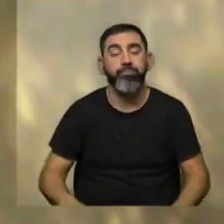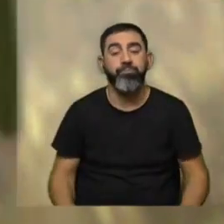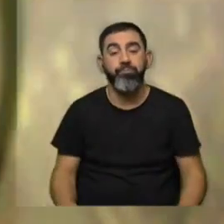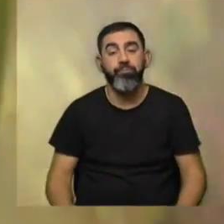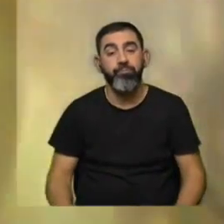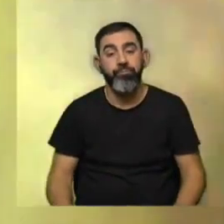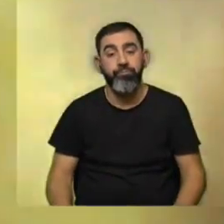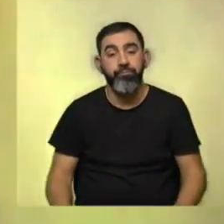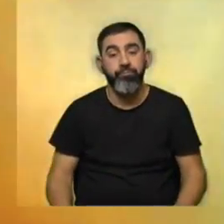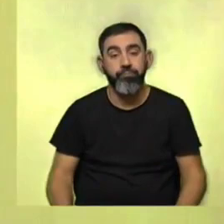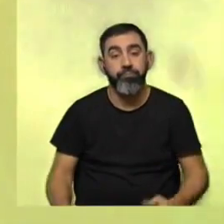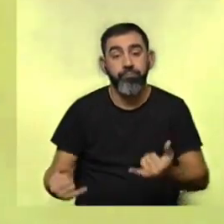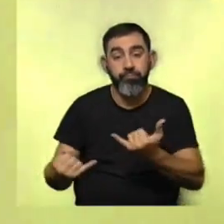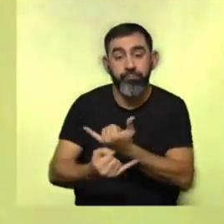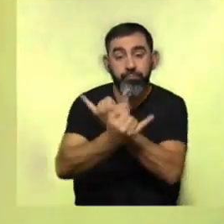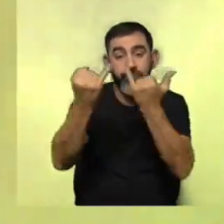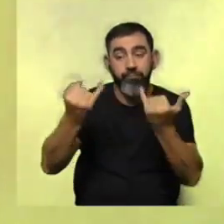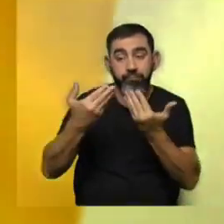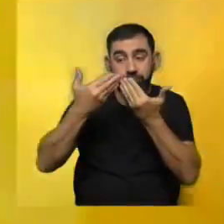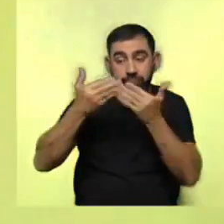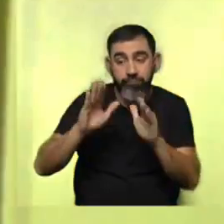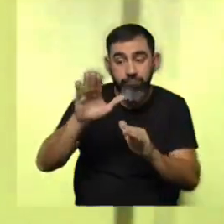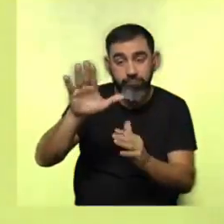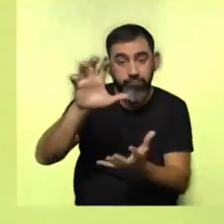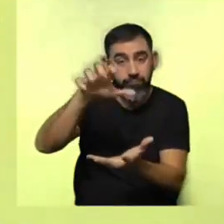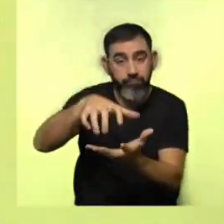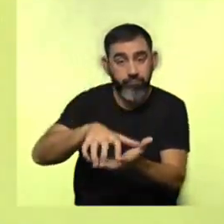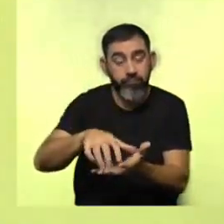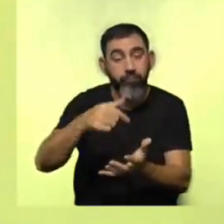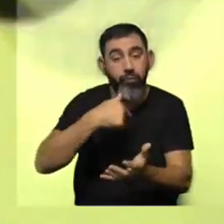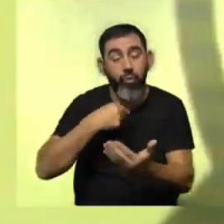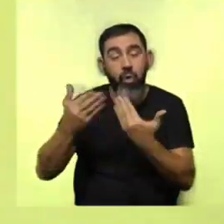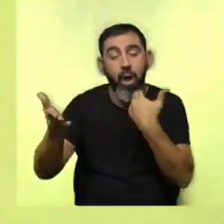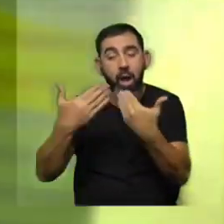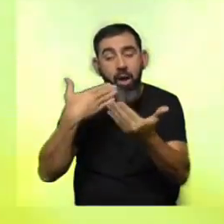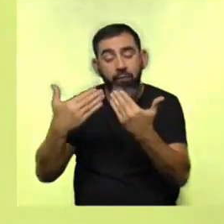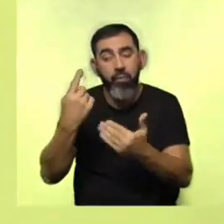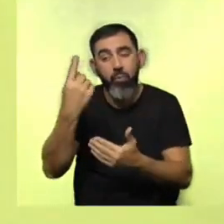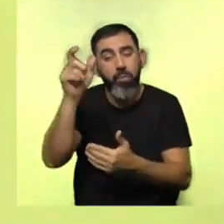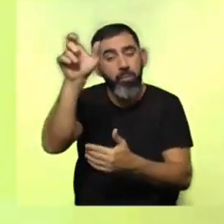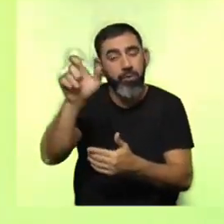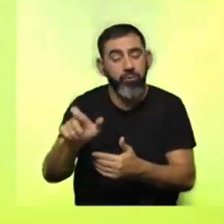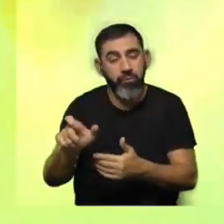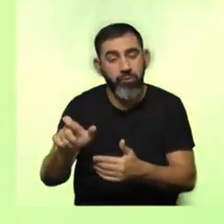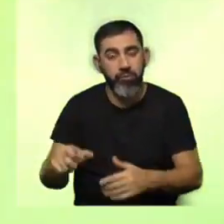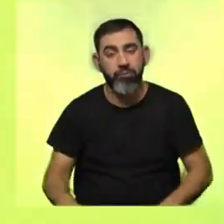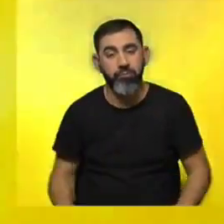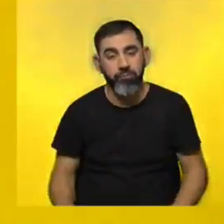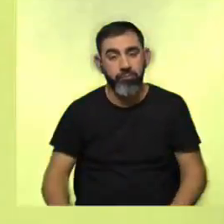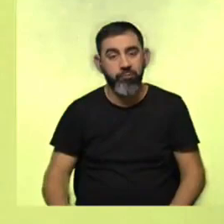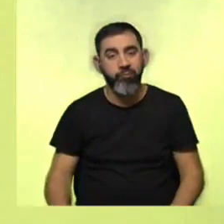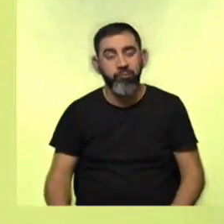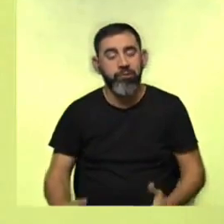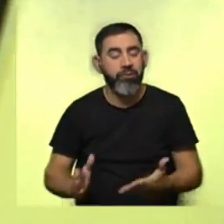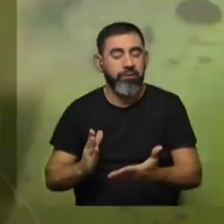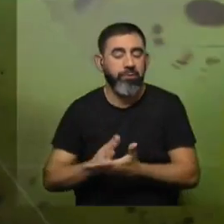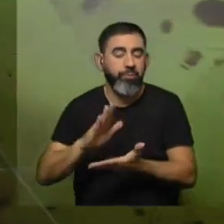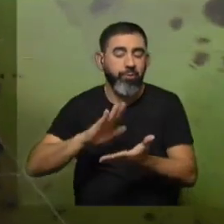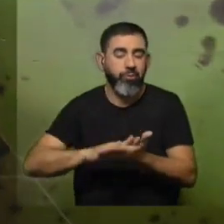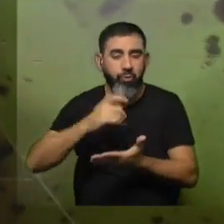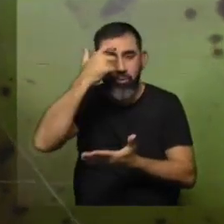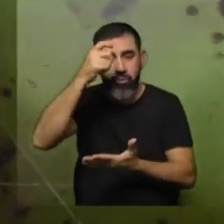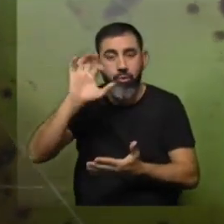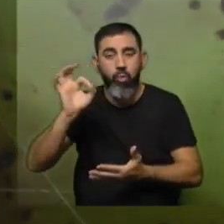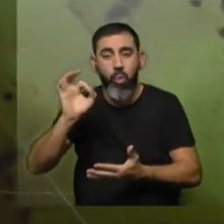El día que se estaba inaugurando el SICA, tuve la posibilidad de charlar un ratito con una persona que siempre está cerca de Sobre Ciencia, y es tu